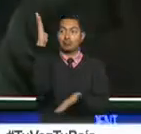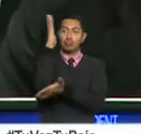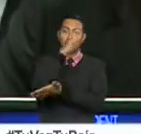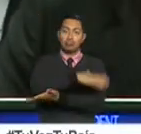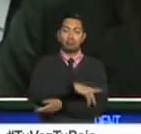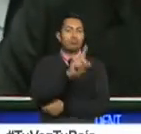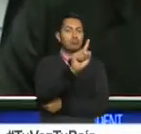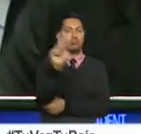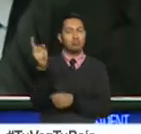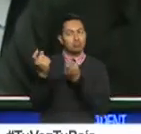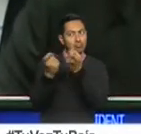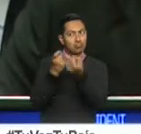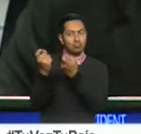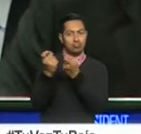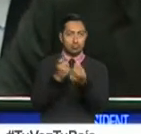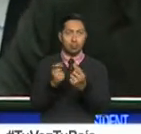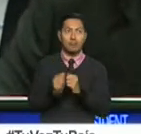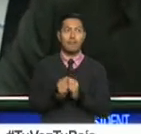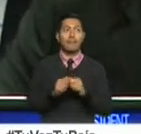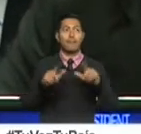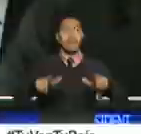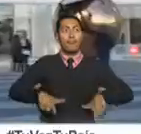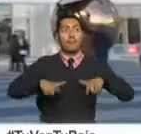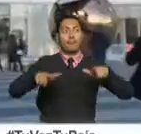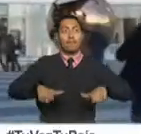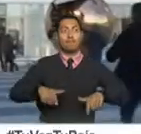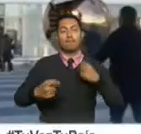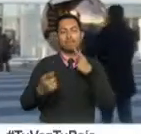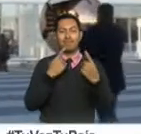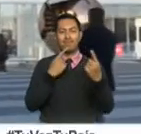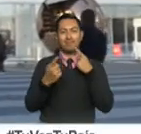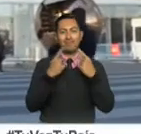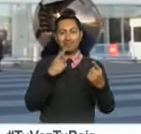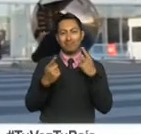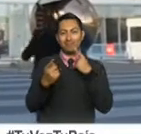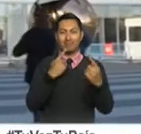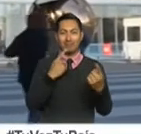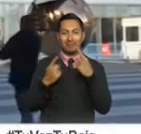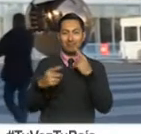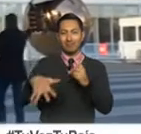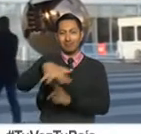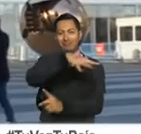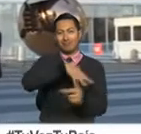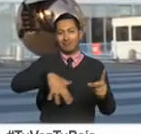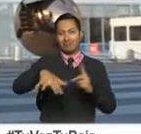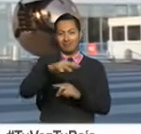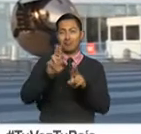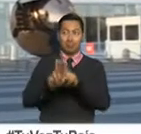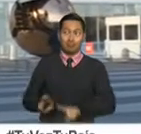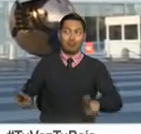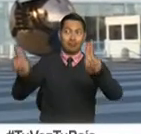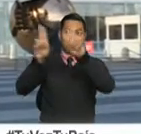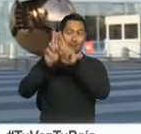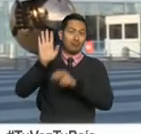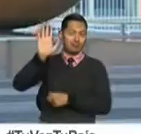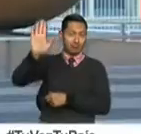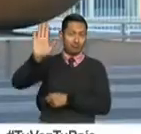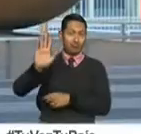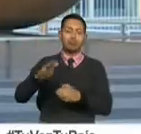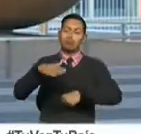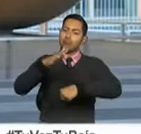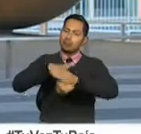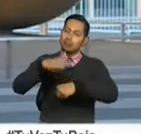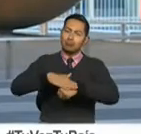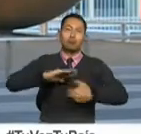climático, el jefe de Estado Lenín Moreno, durante el diálogo de alto nivel sobre cambio climático en la ONU, hizo un llamado a la